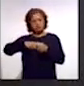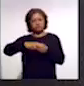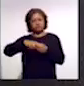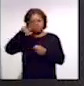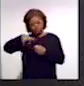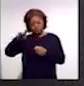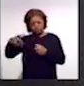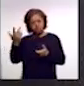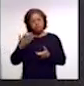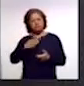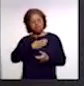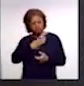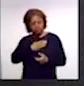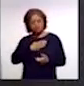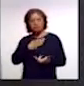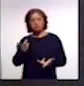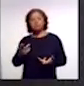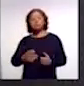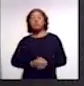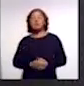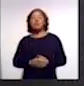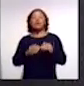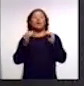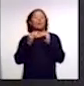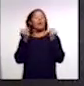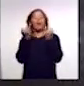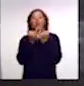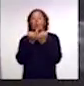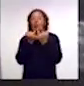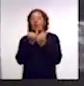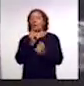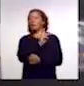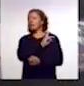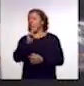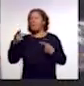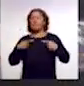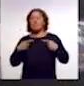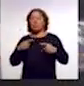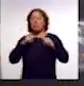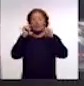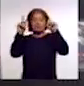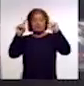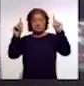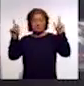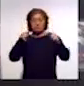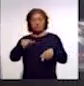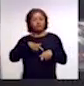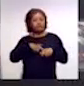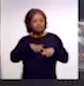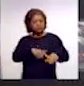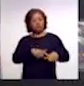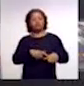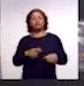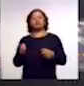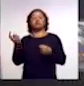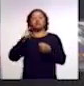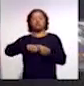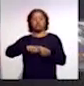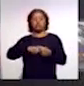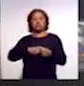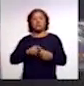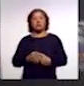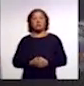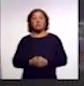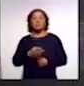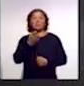causa de igual manera todas la comunidad la excal tk a que se siga sumando porque es